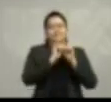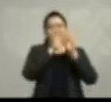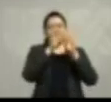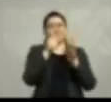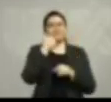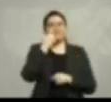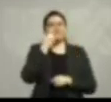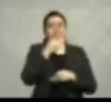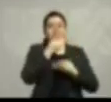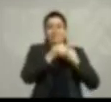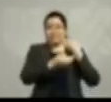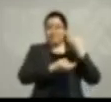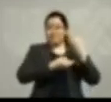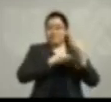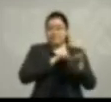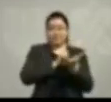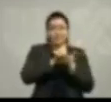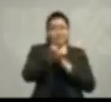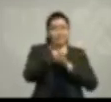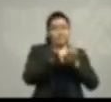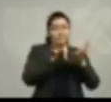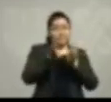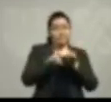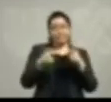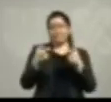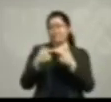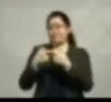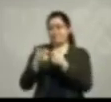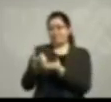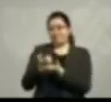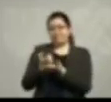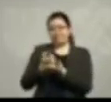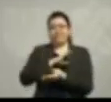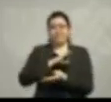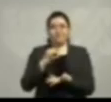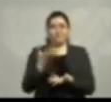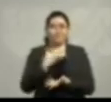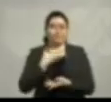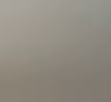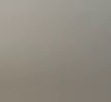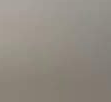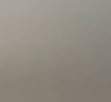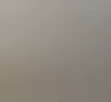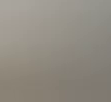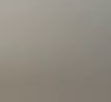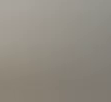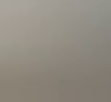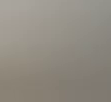todos tengan el derecho al trabajo y el derecho al ingreso, particularmente en estos momentos difíciles.